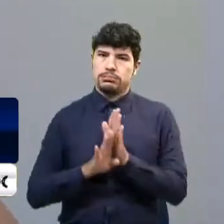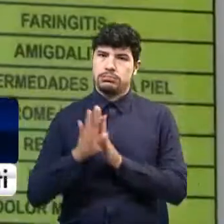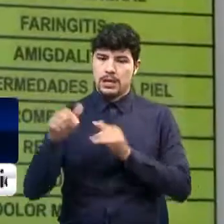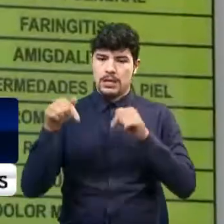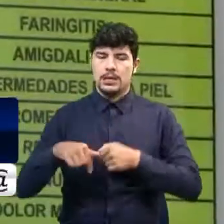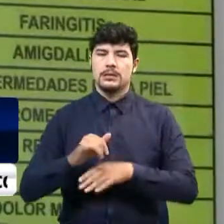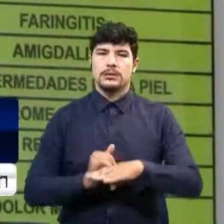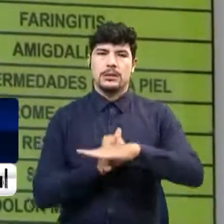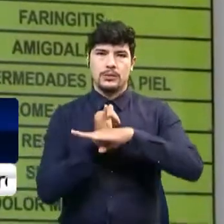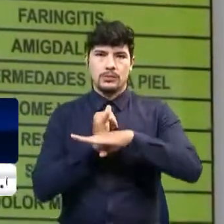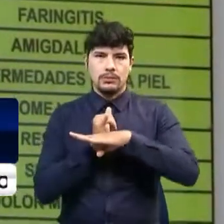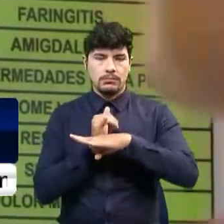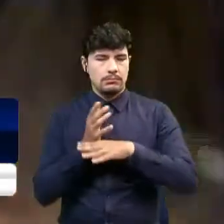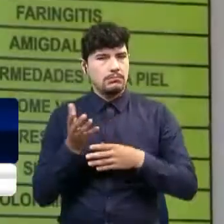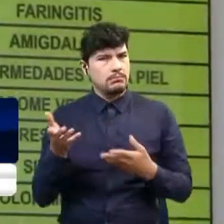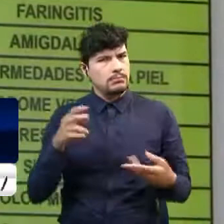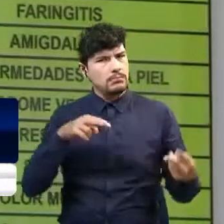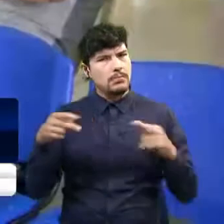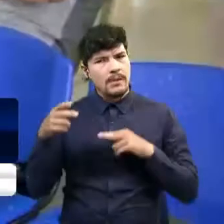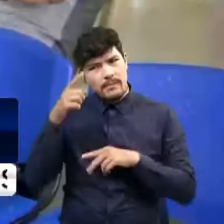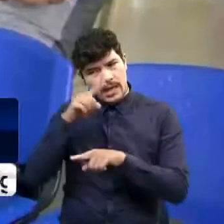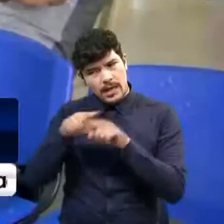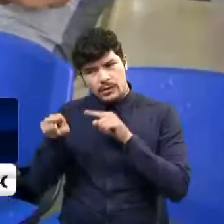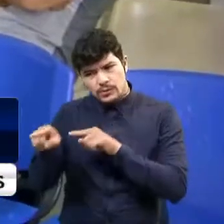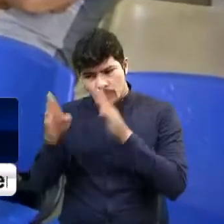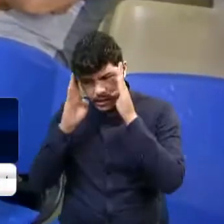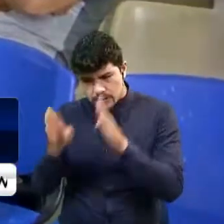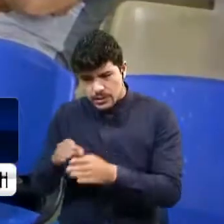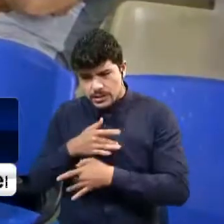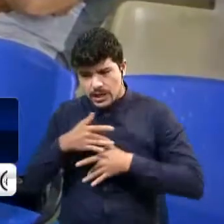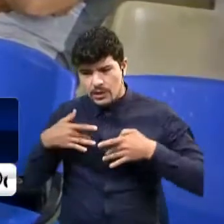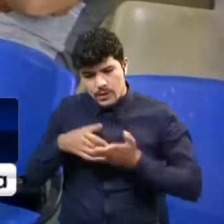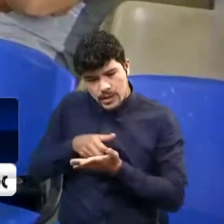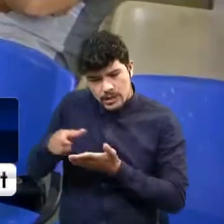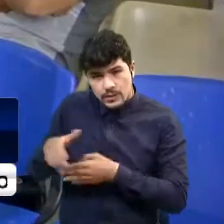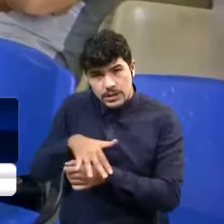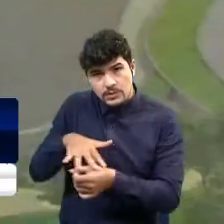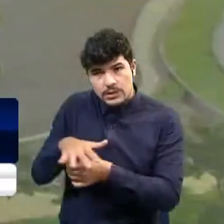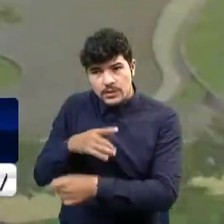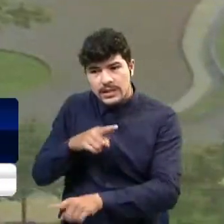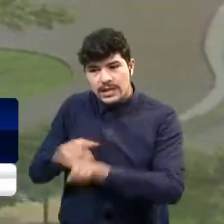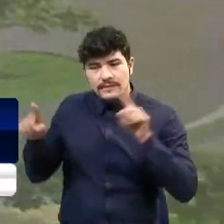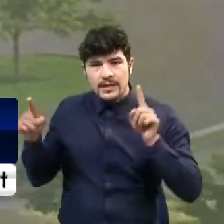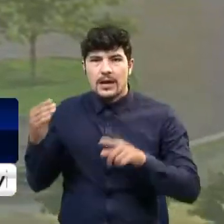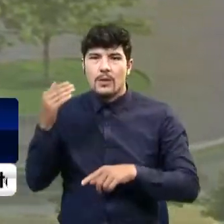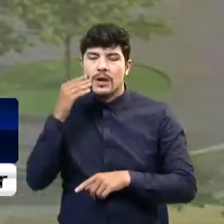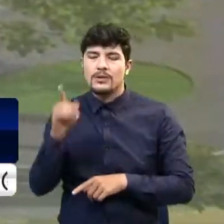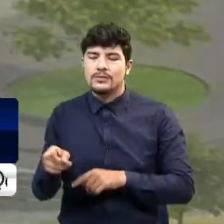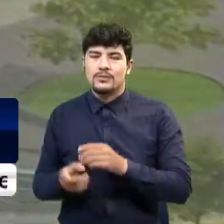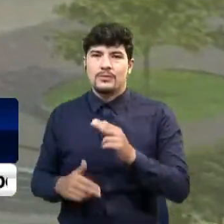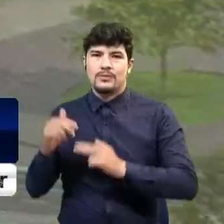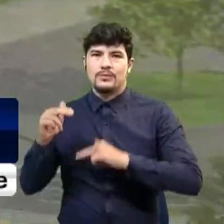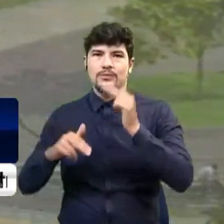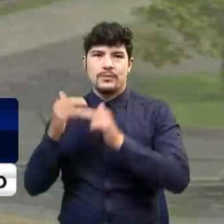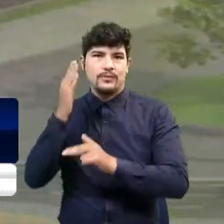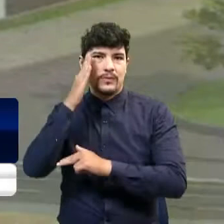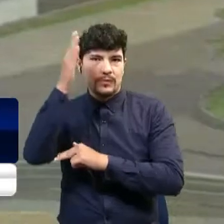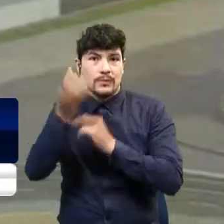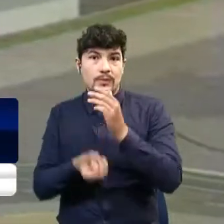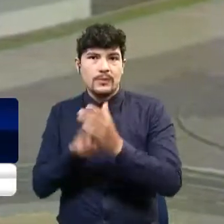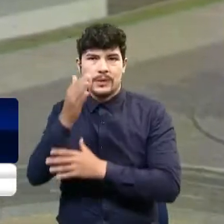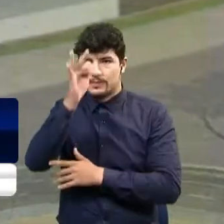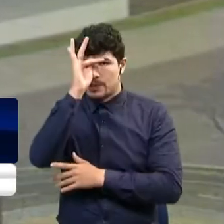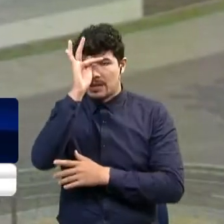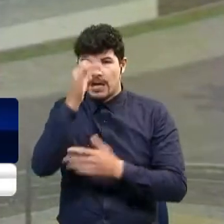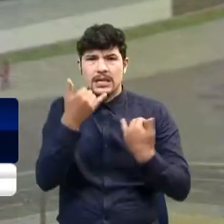nuestra institución para la atención de salud del jirón la situación será distinta cuando se construya el nuevo hospital eso ya